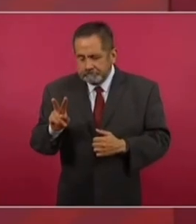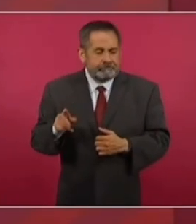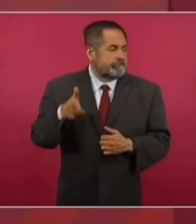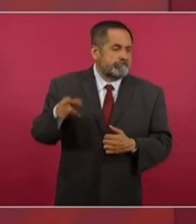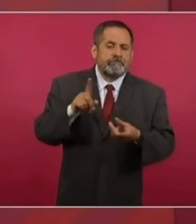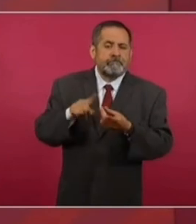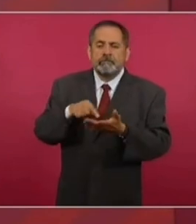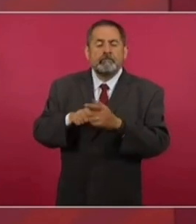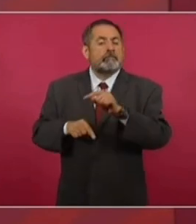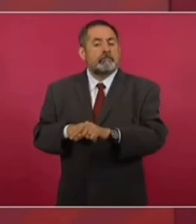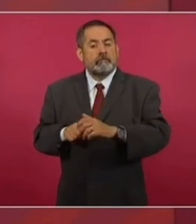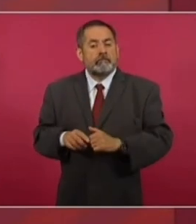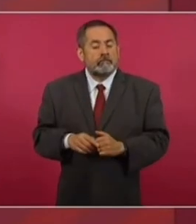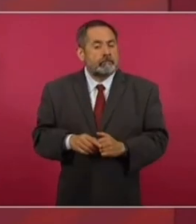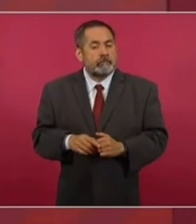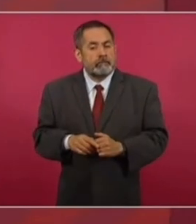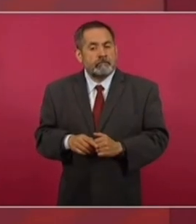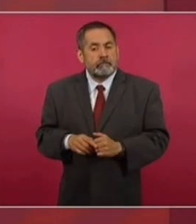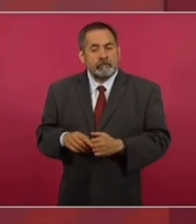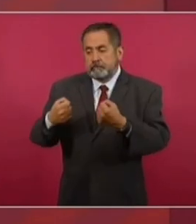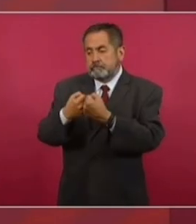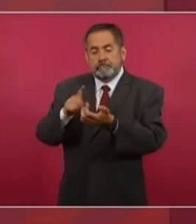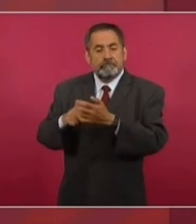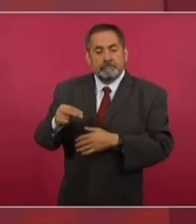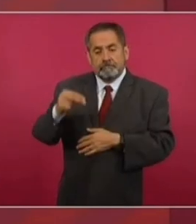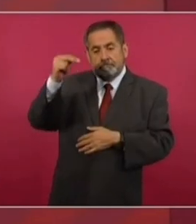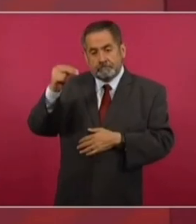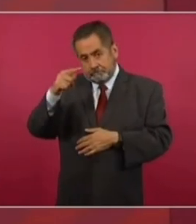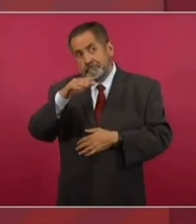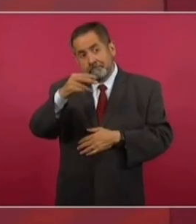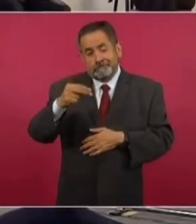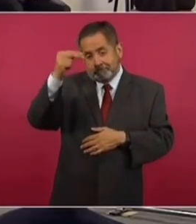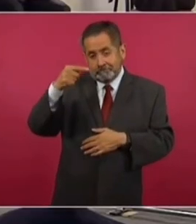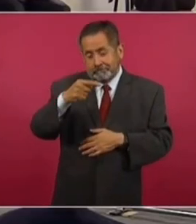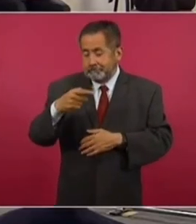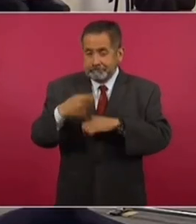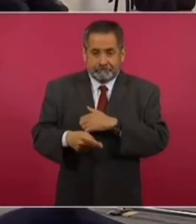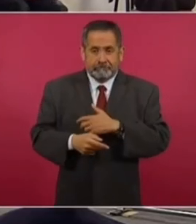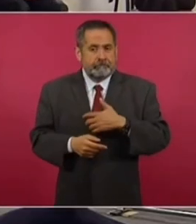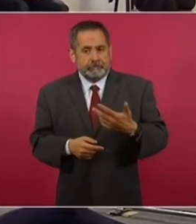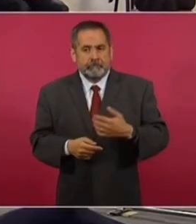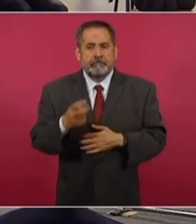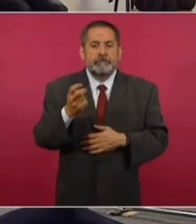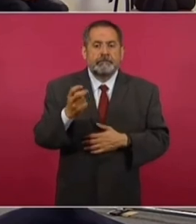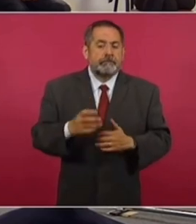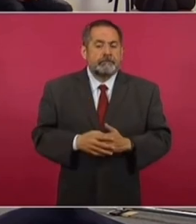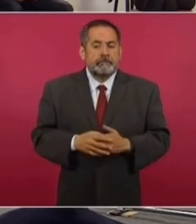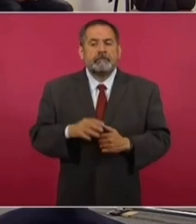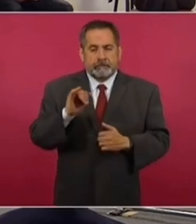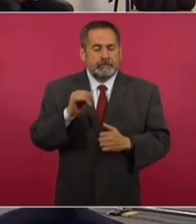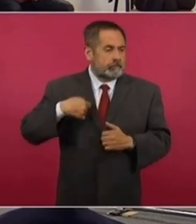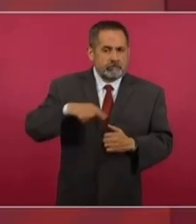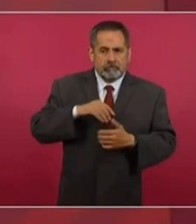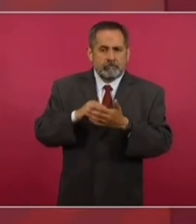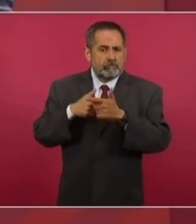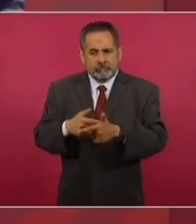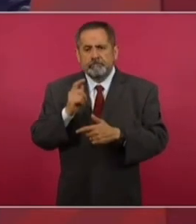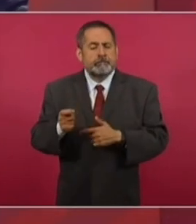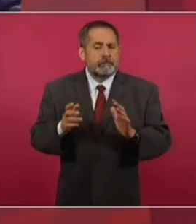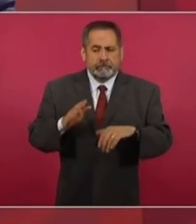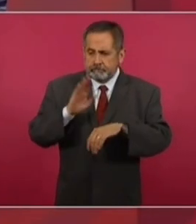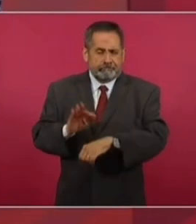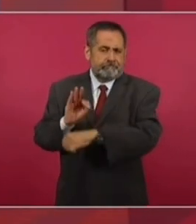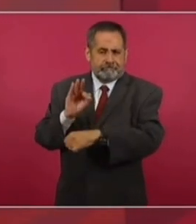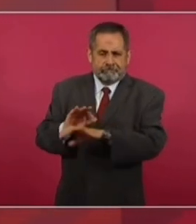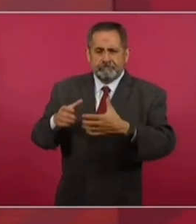los hemos enfrentado en la frontera norte. Entonces, por eso sí vamos a mantener